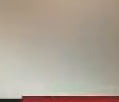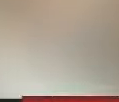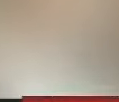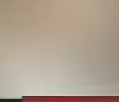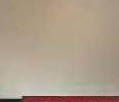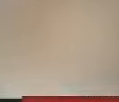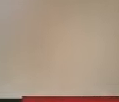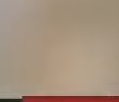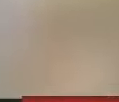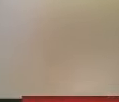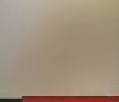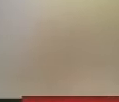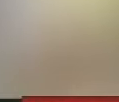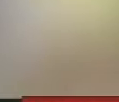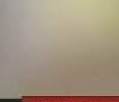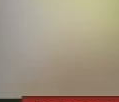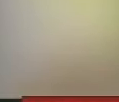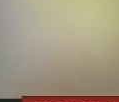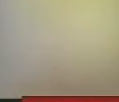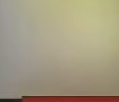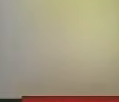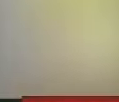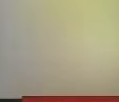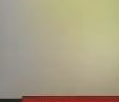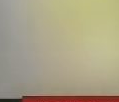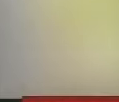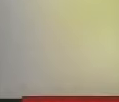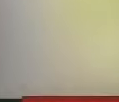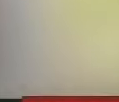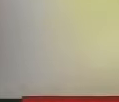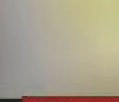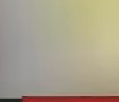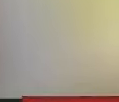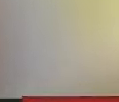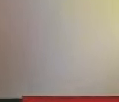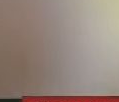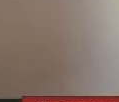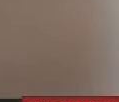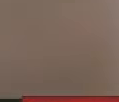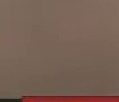Me llamo Priscila, yo de Guerrero, soy sanjuanera.